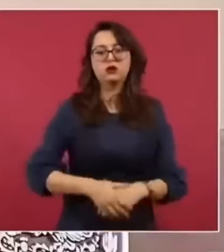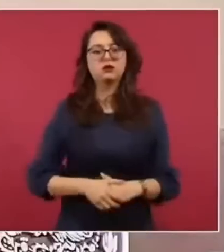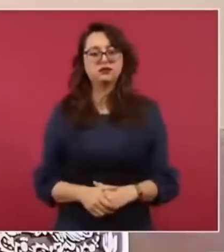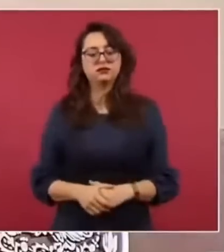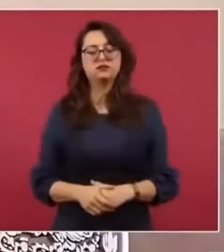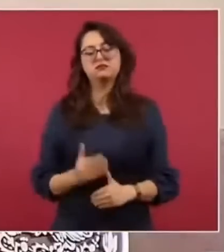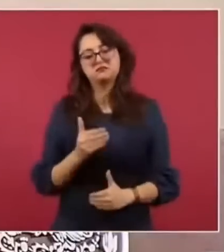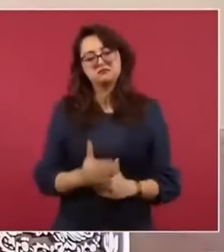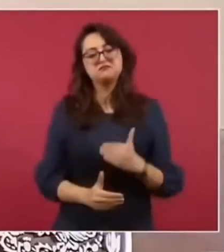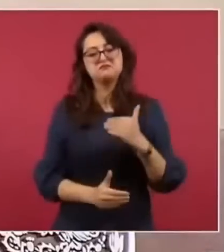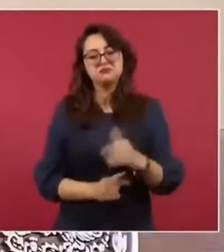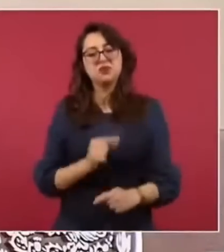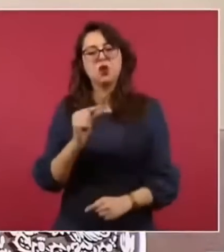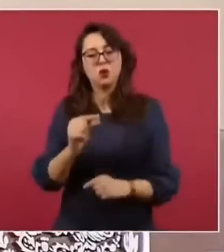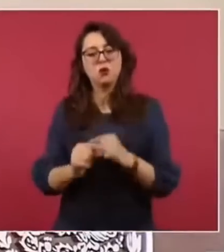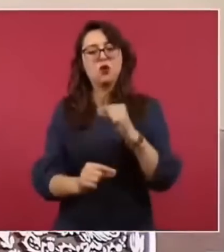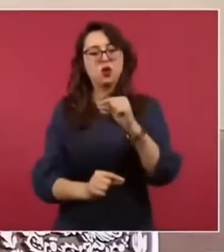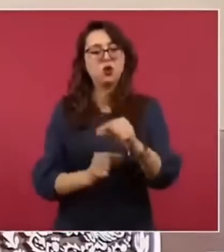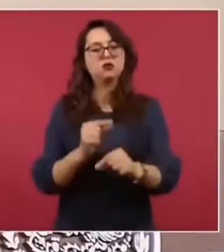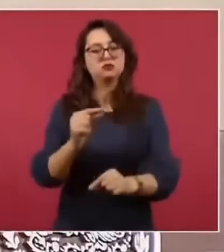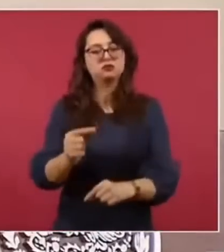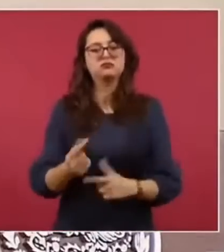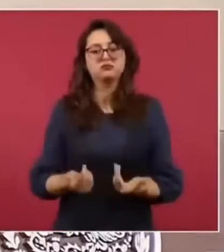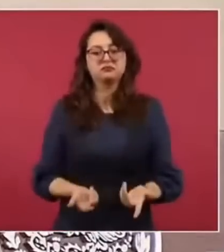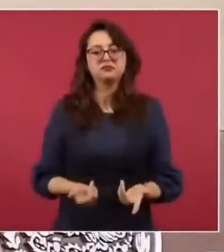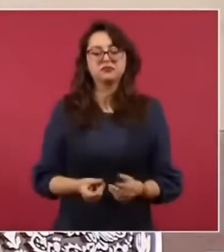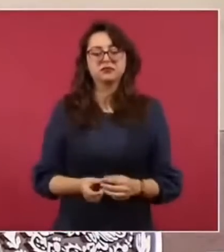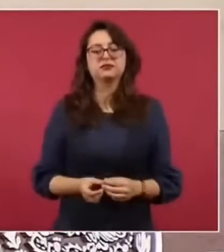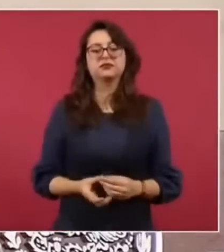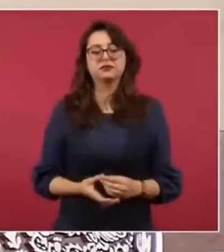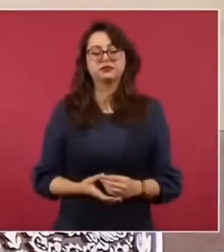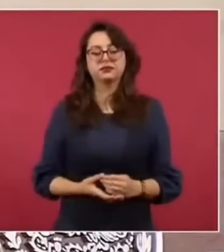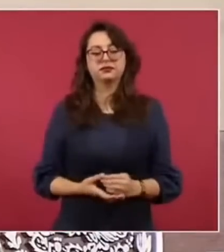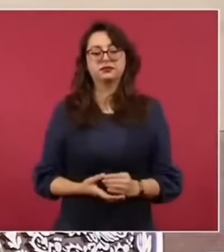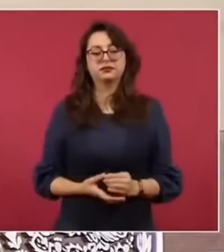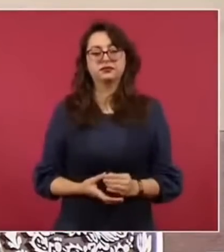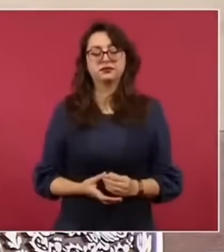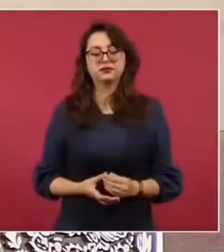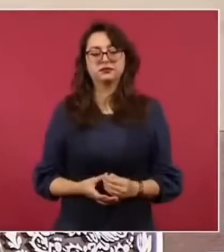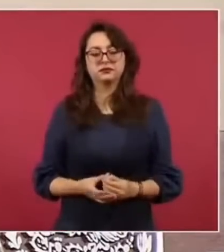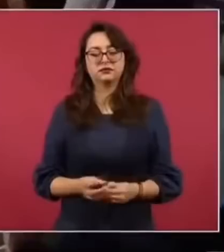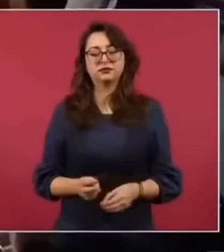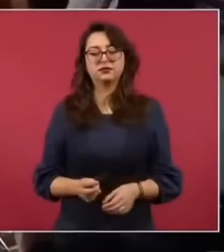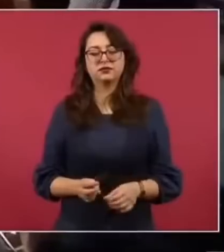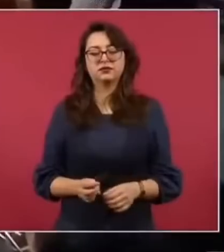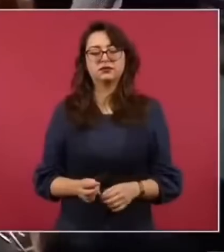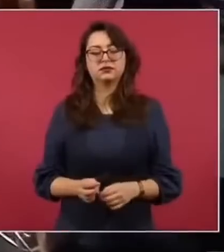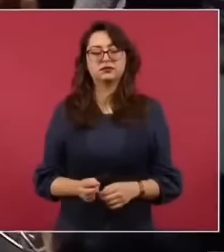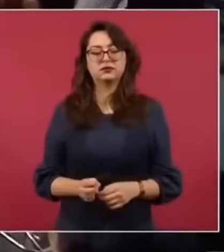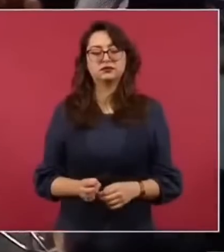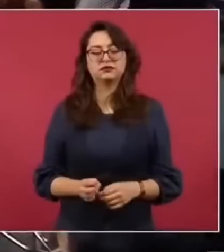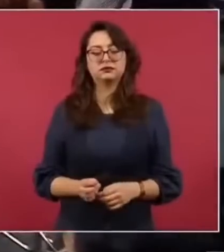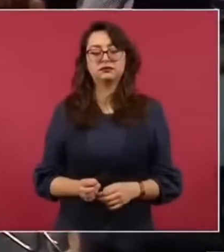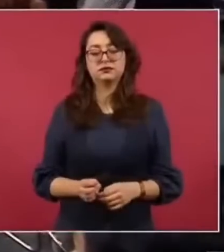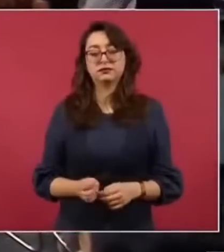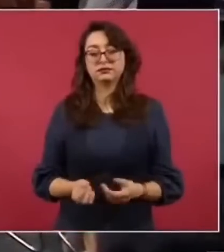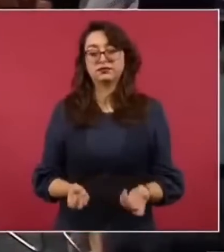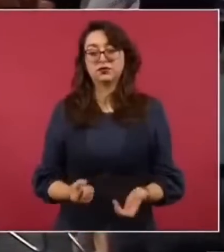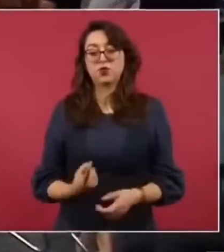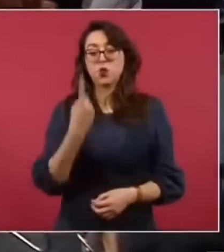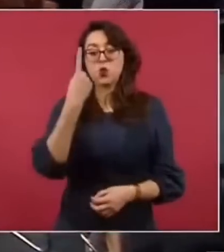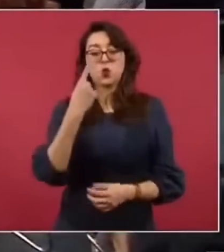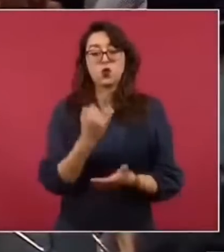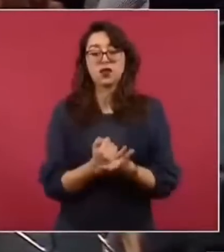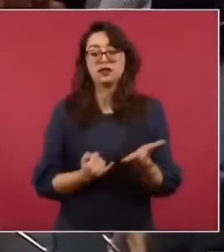y va a ser un gran aeropuerto. Es tan importante esa decisión que se tomó